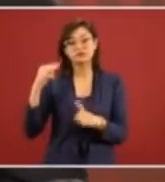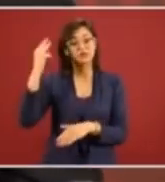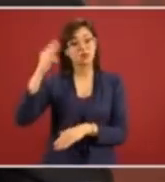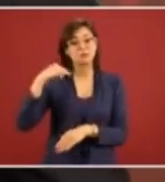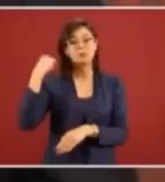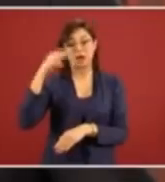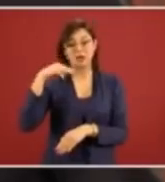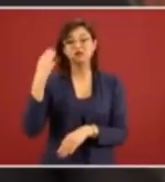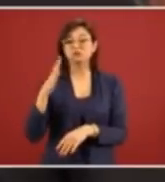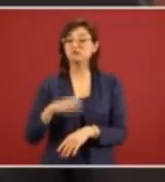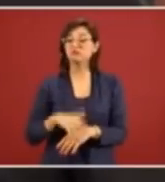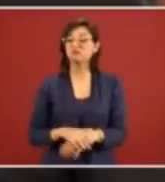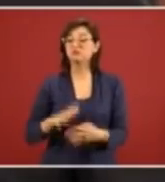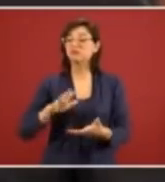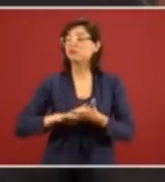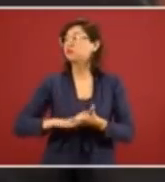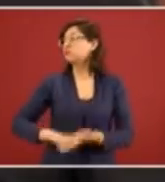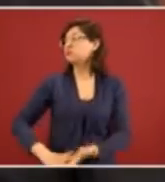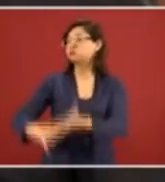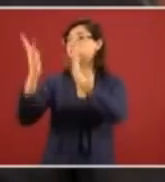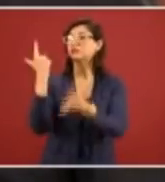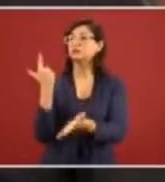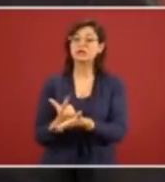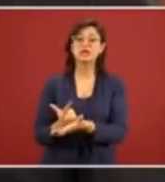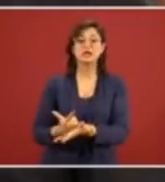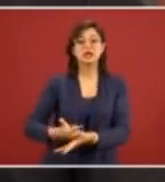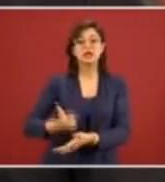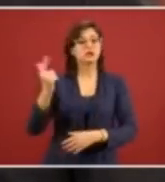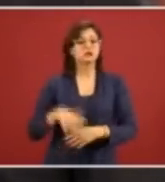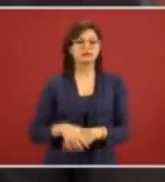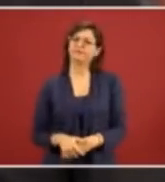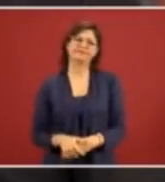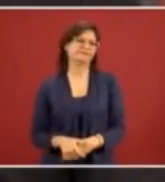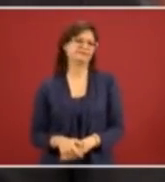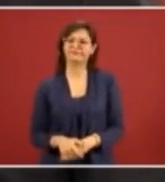Tuvimos índices altos de violencia en marzo. Y dije no,